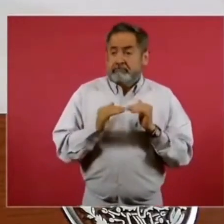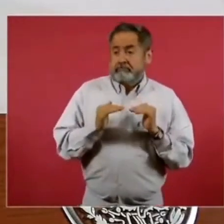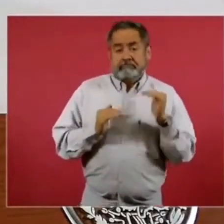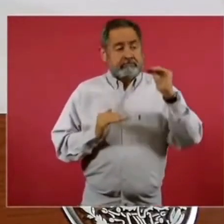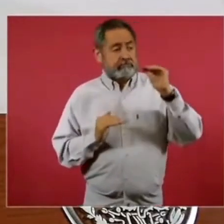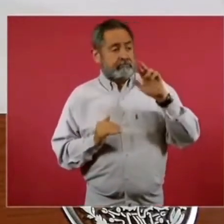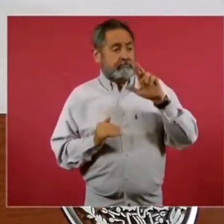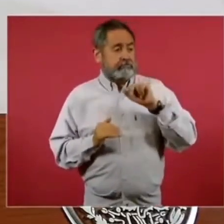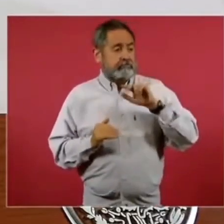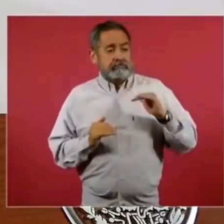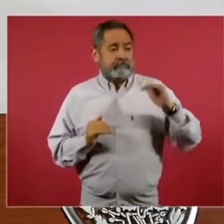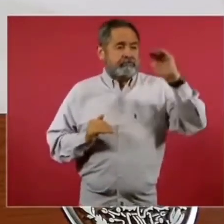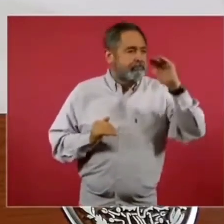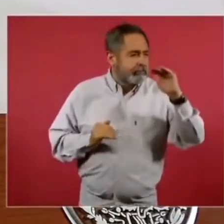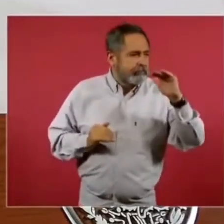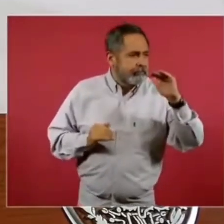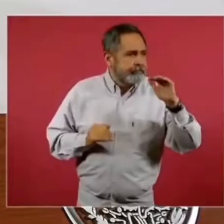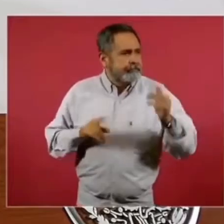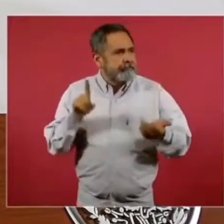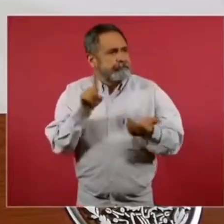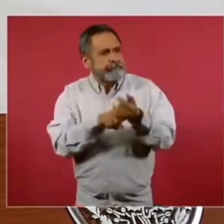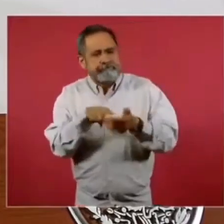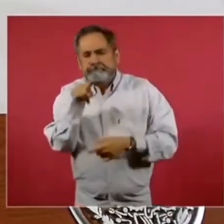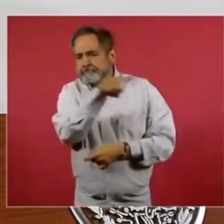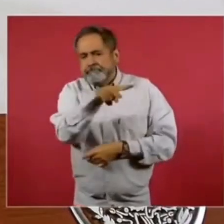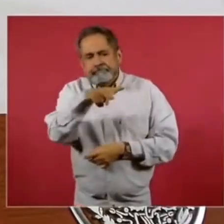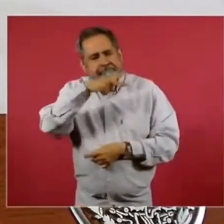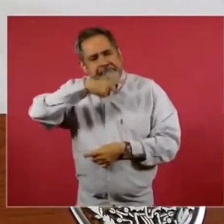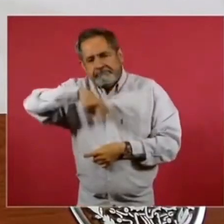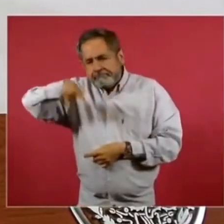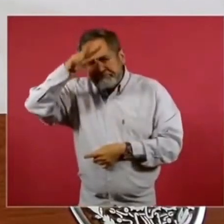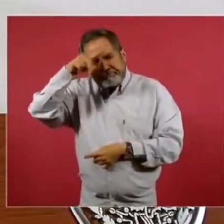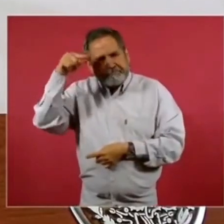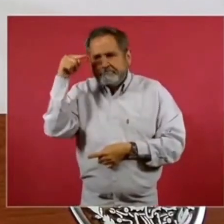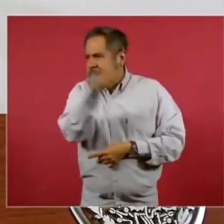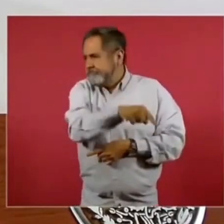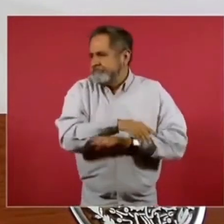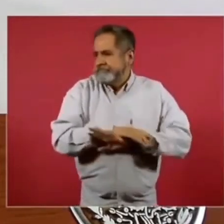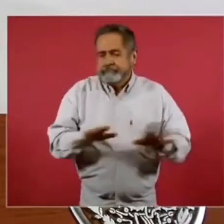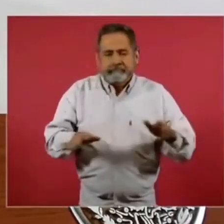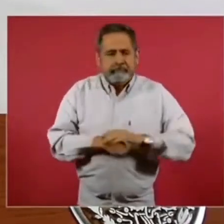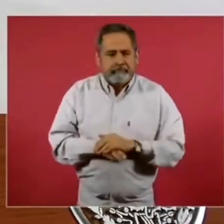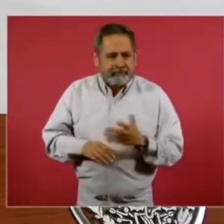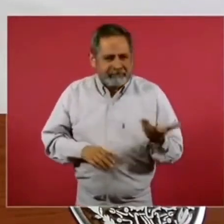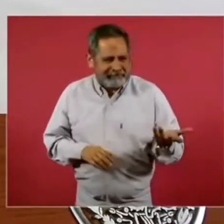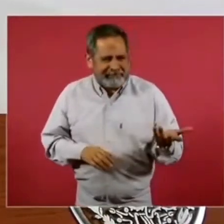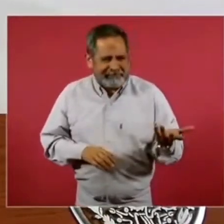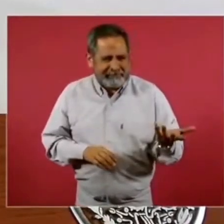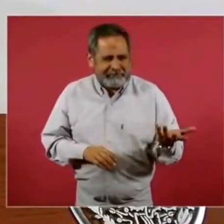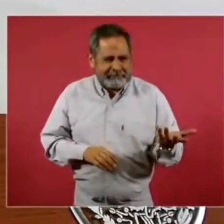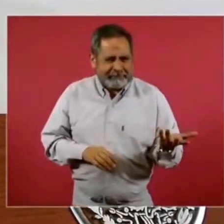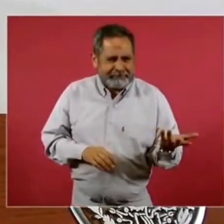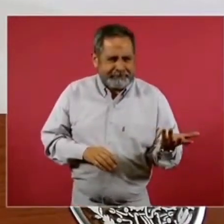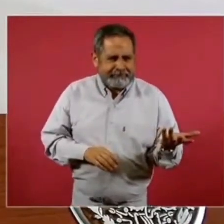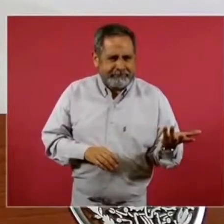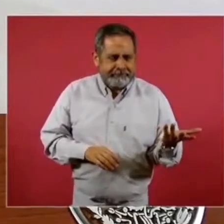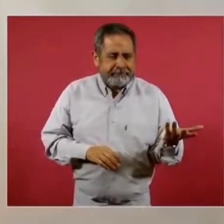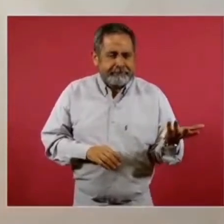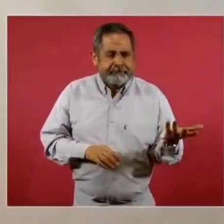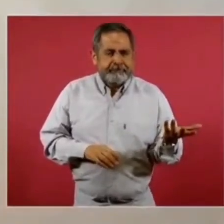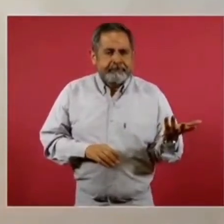es sinónimo de ignorancia y no solo eso